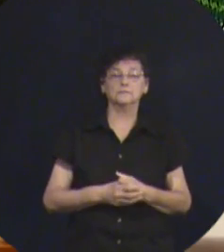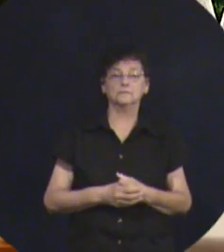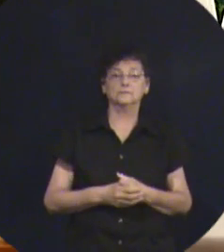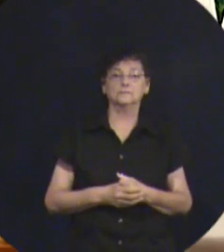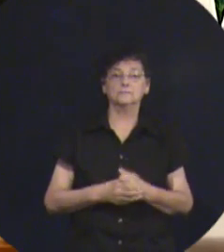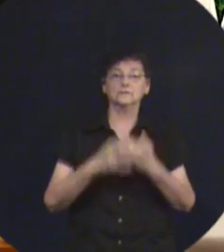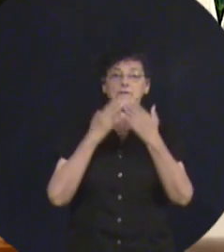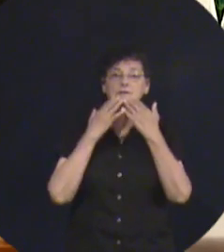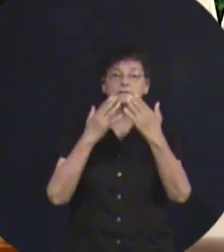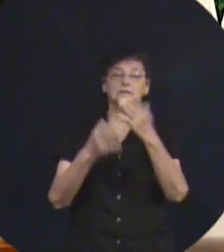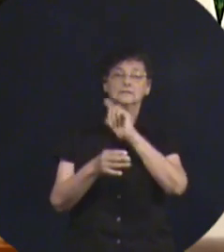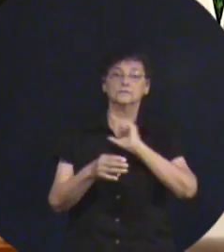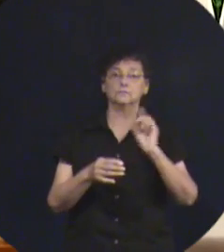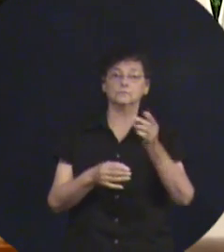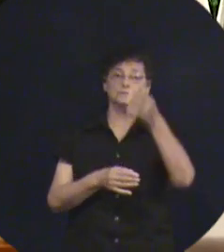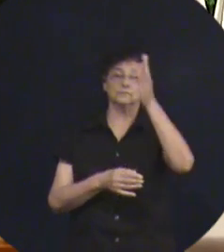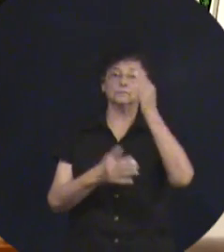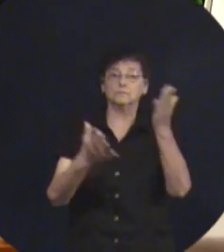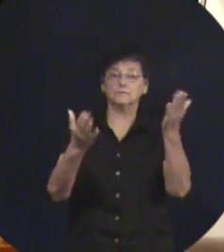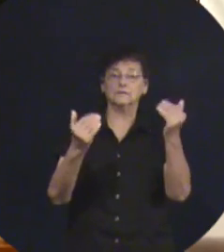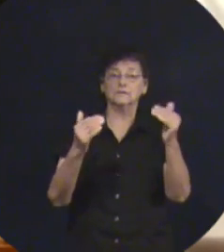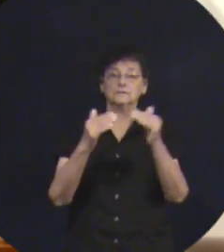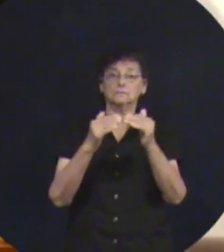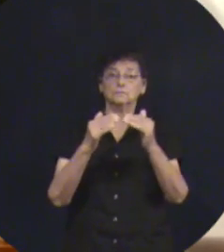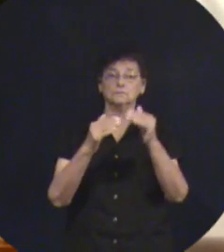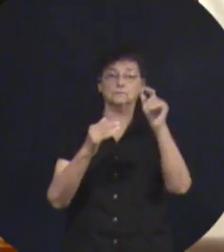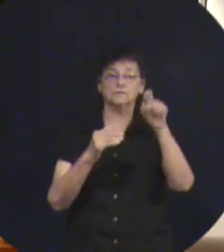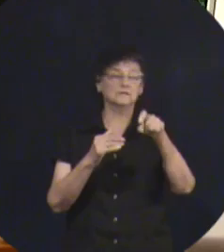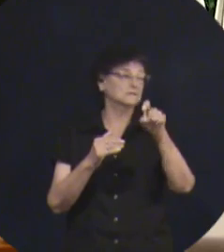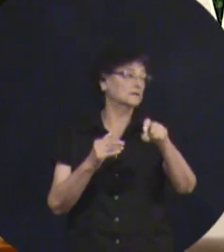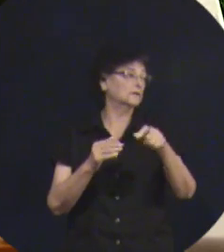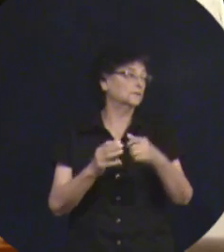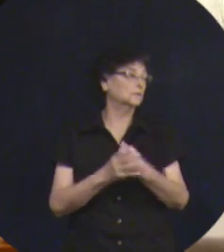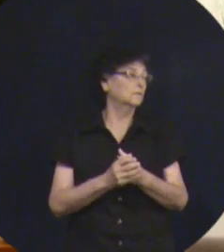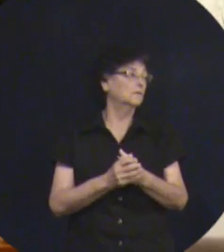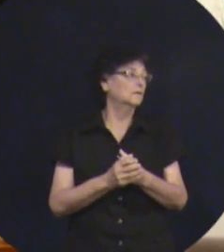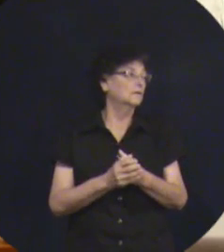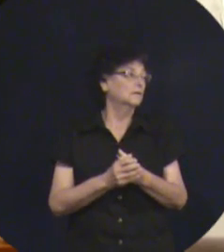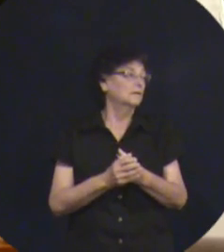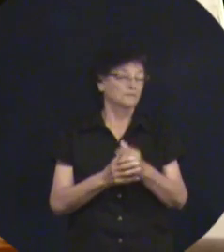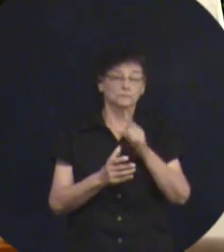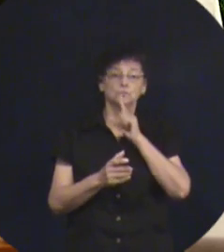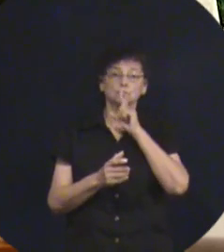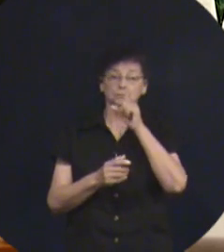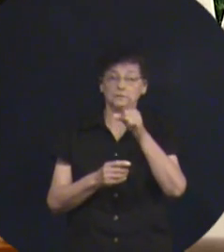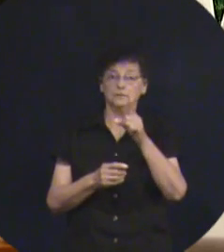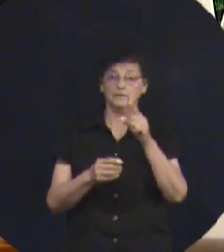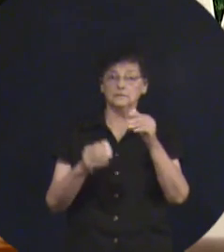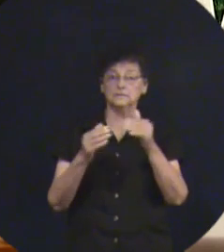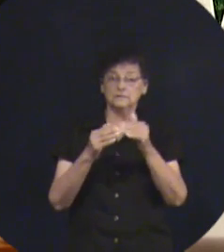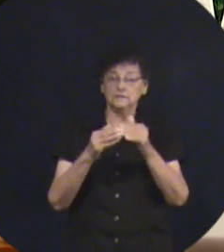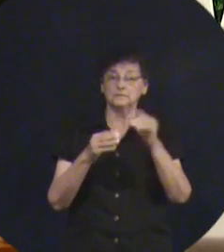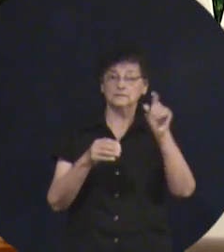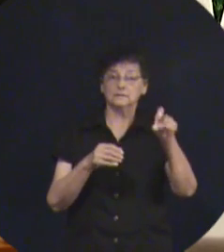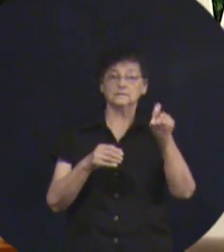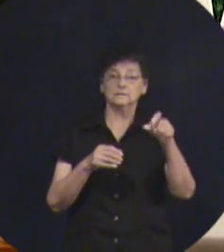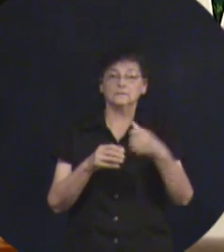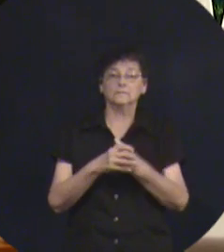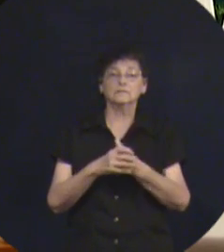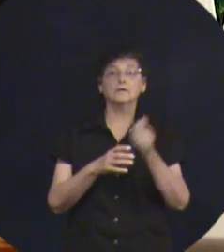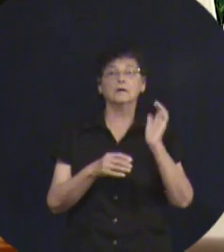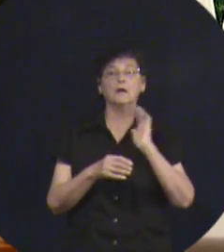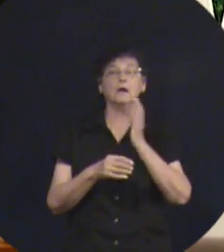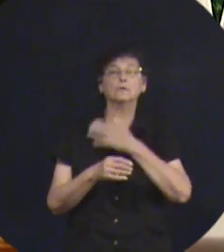el Señor. Demos gracias al Señor nuestro Dios. Es justo y necesario. En verdad es justo y necesario.